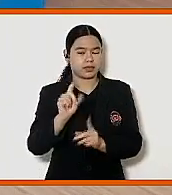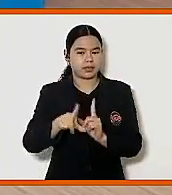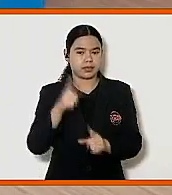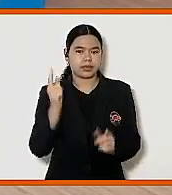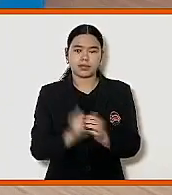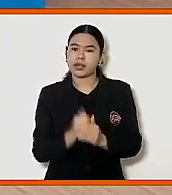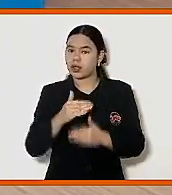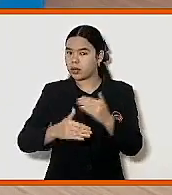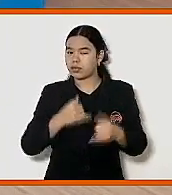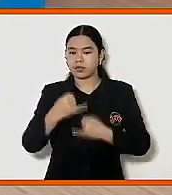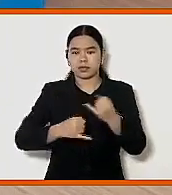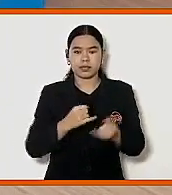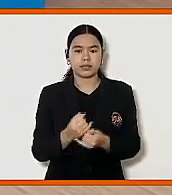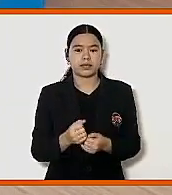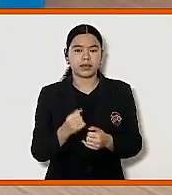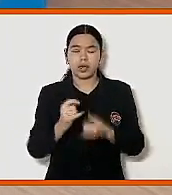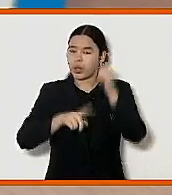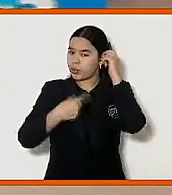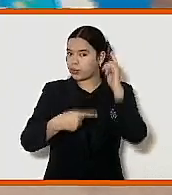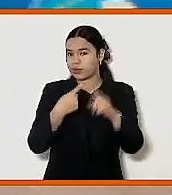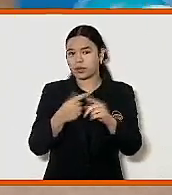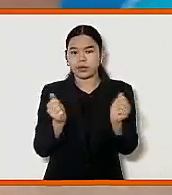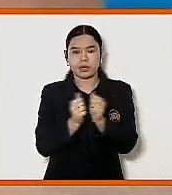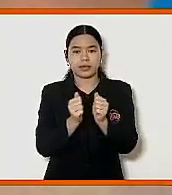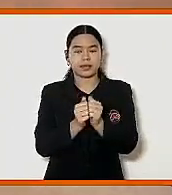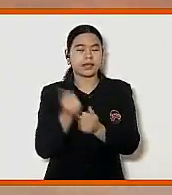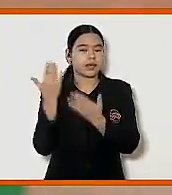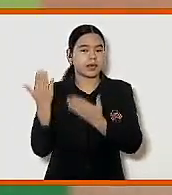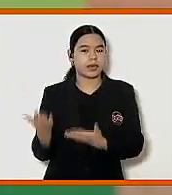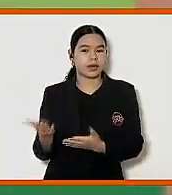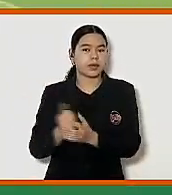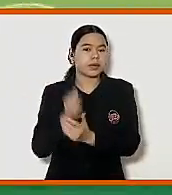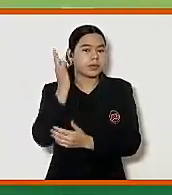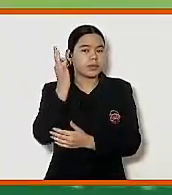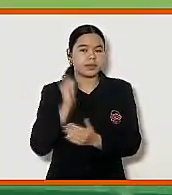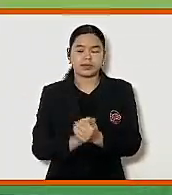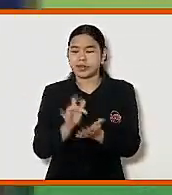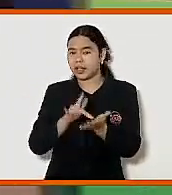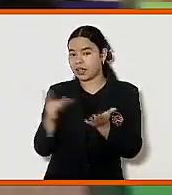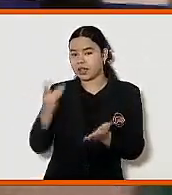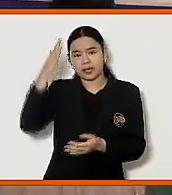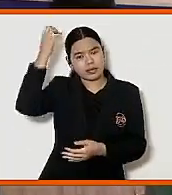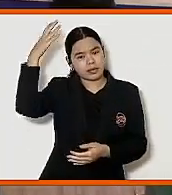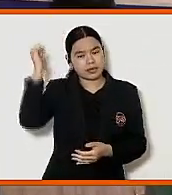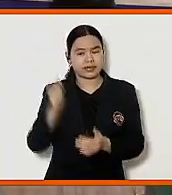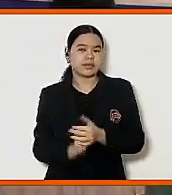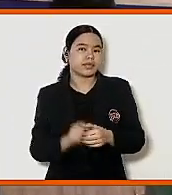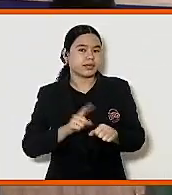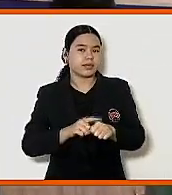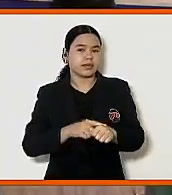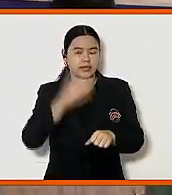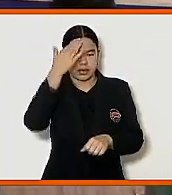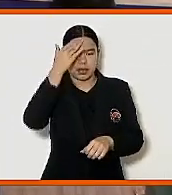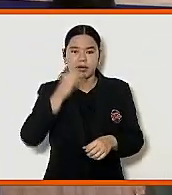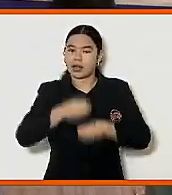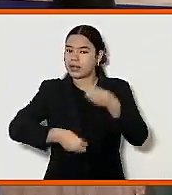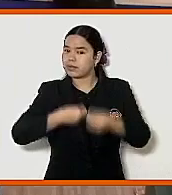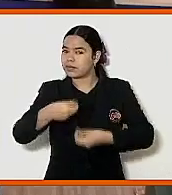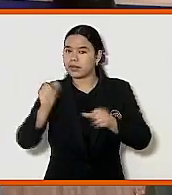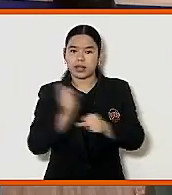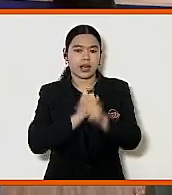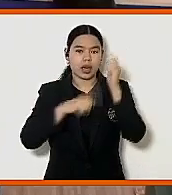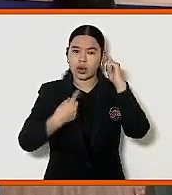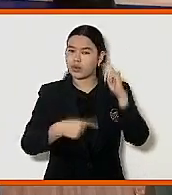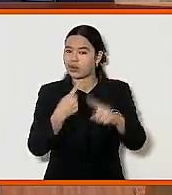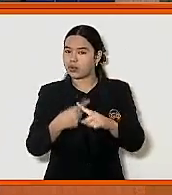lempiras. Continuamos con MultiX junto a Cecilia. Gracias, Charlyn. Es momento de conocer cuál es la esfera ganadora